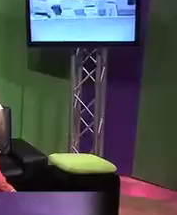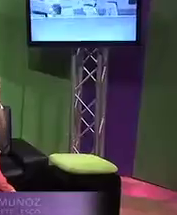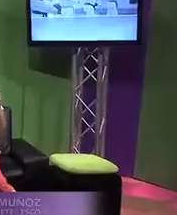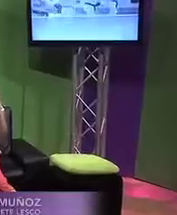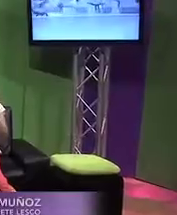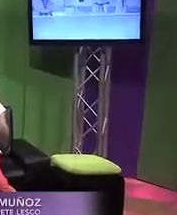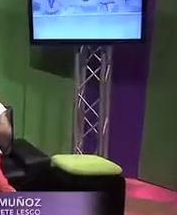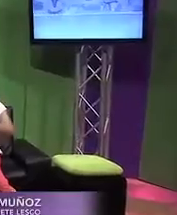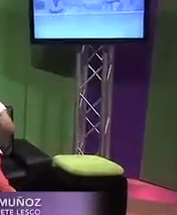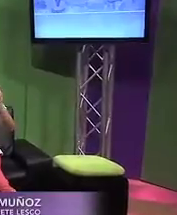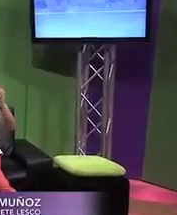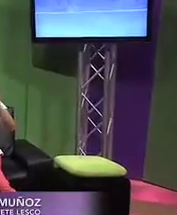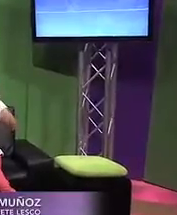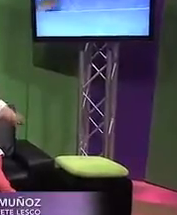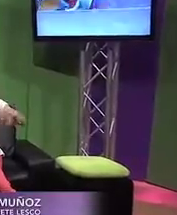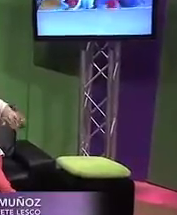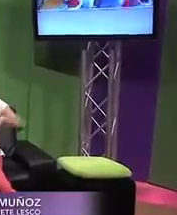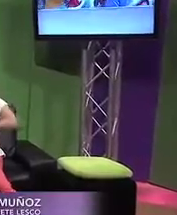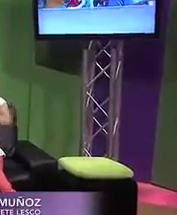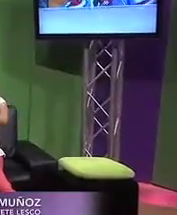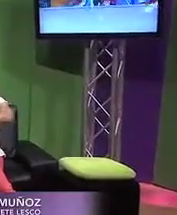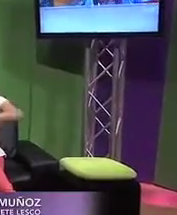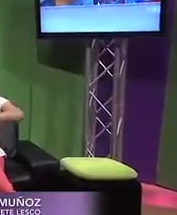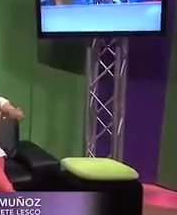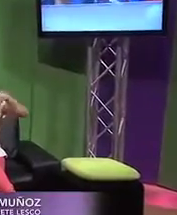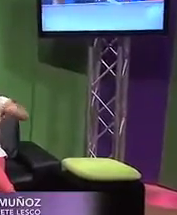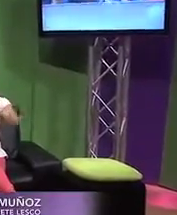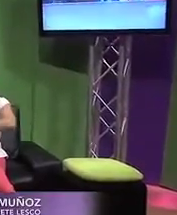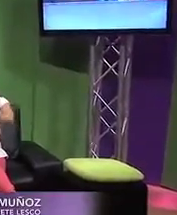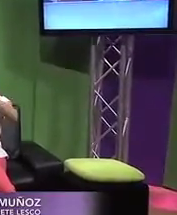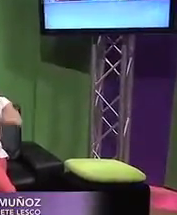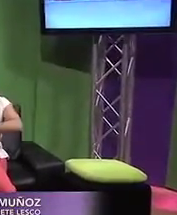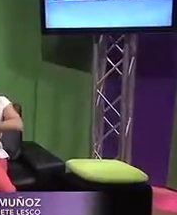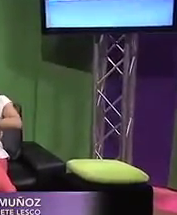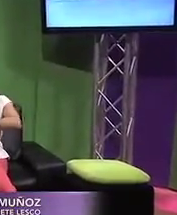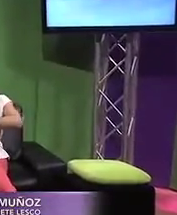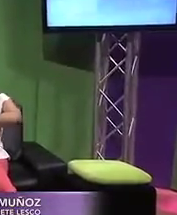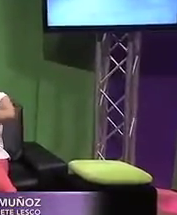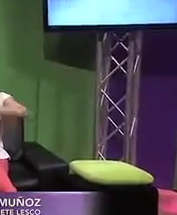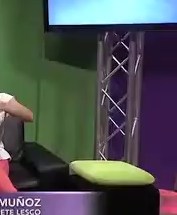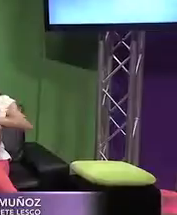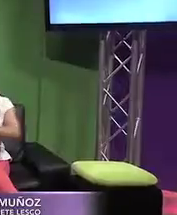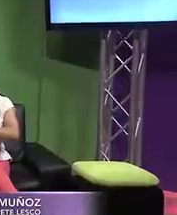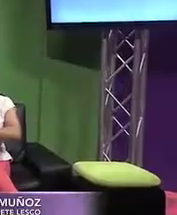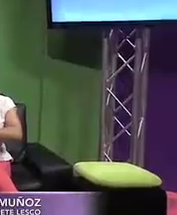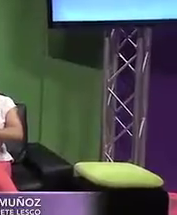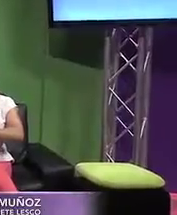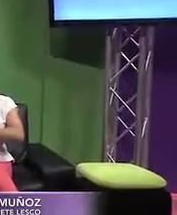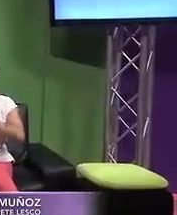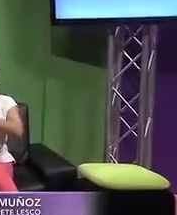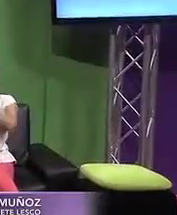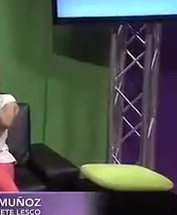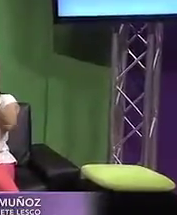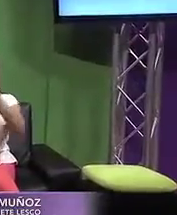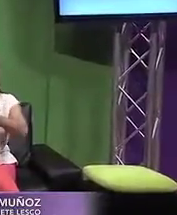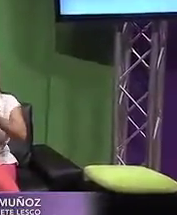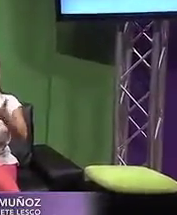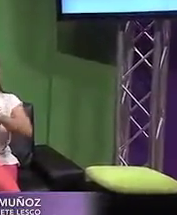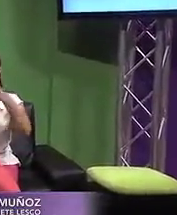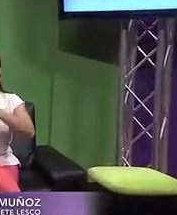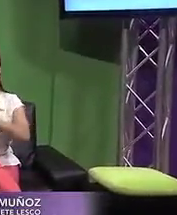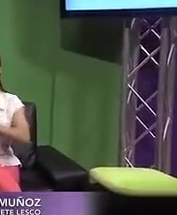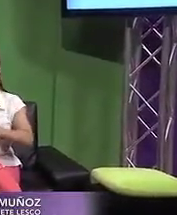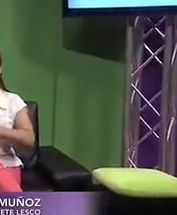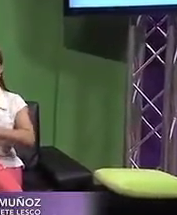Pasando a otro tema, en el Día Nacional de las Personas con Discapacidad, un arquitecto colombiano expuso sobre el diseño universal para sus